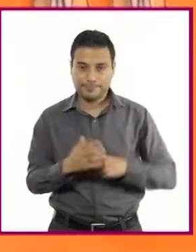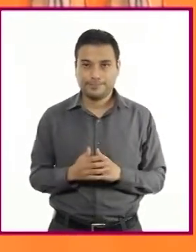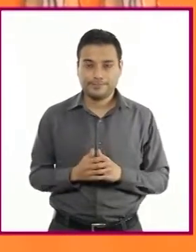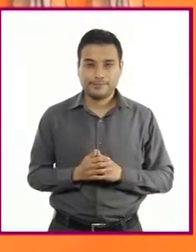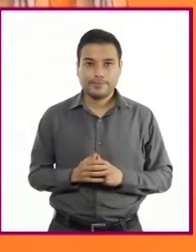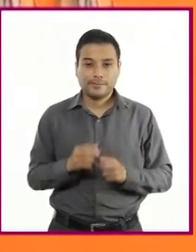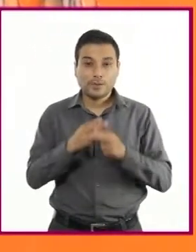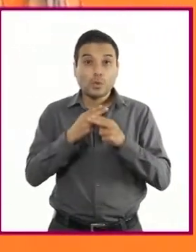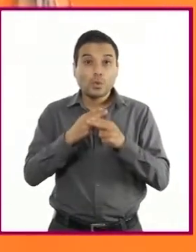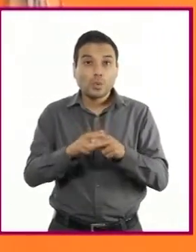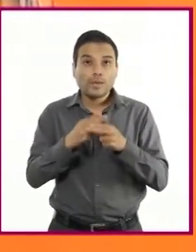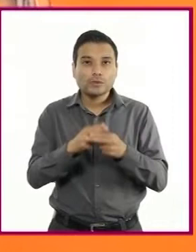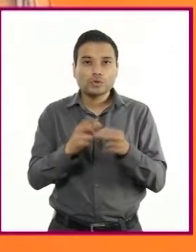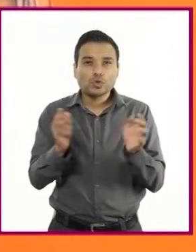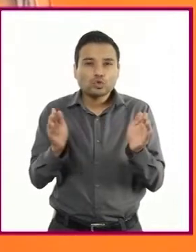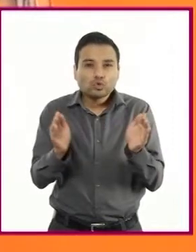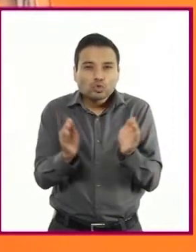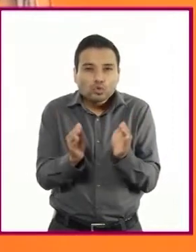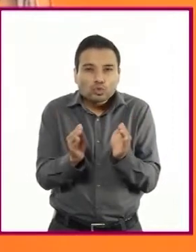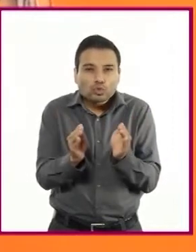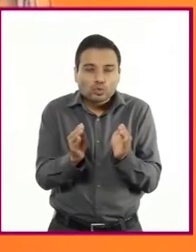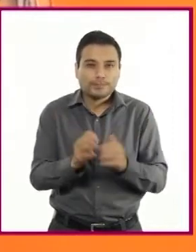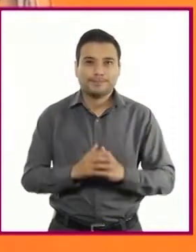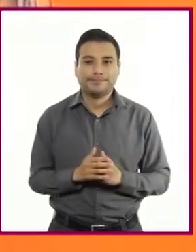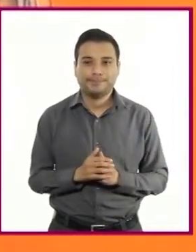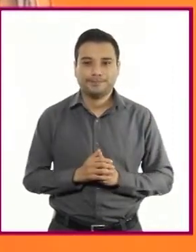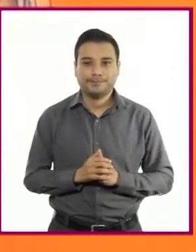Huesos cortos,